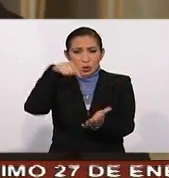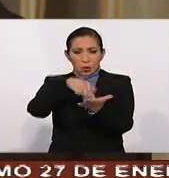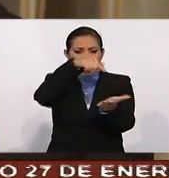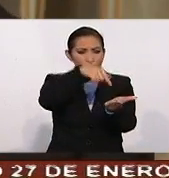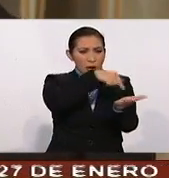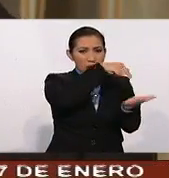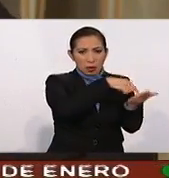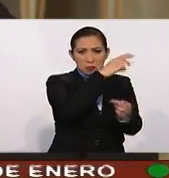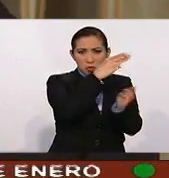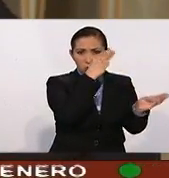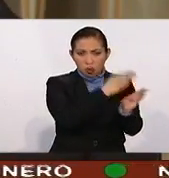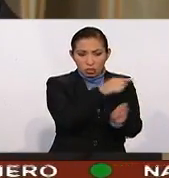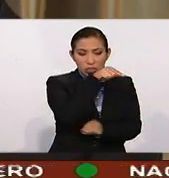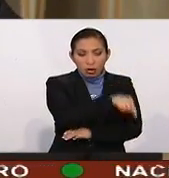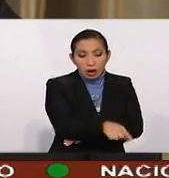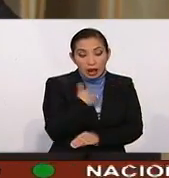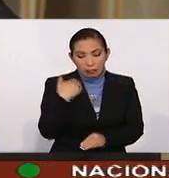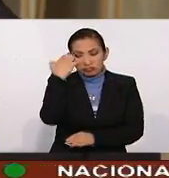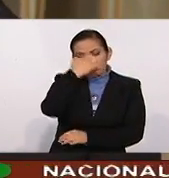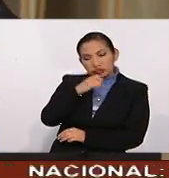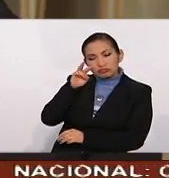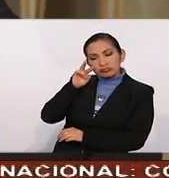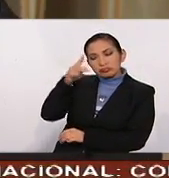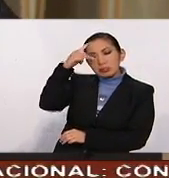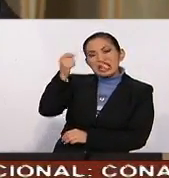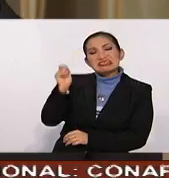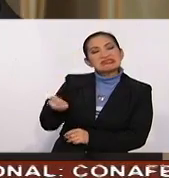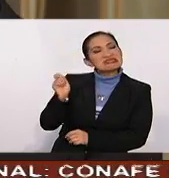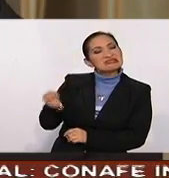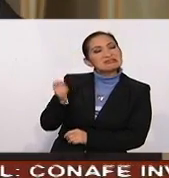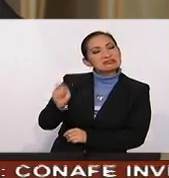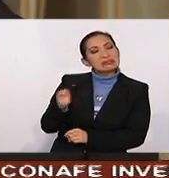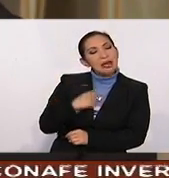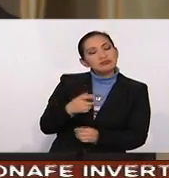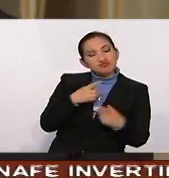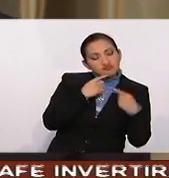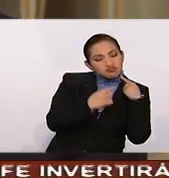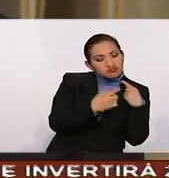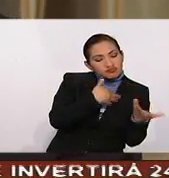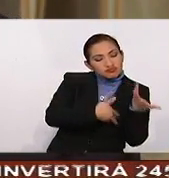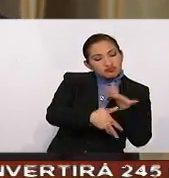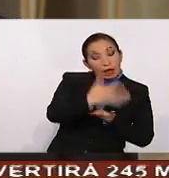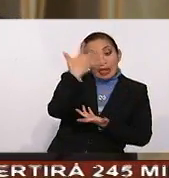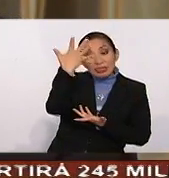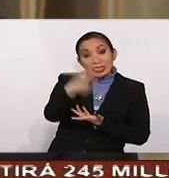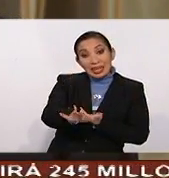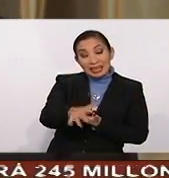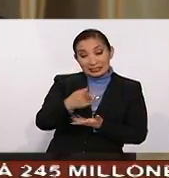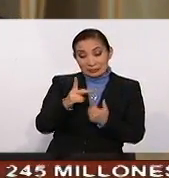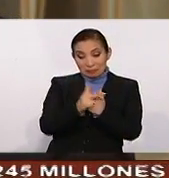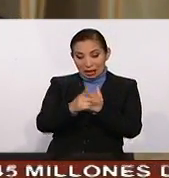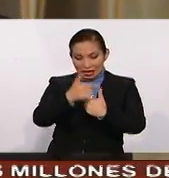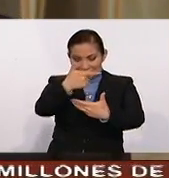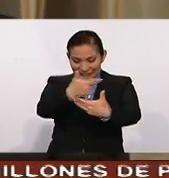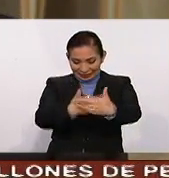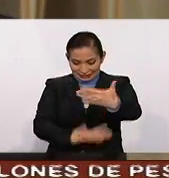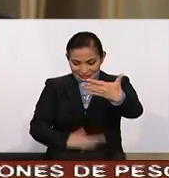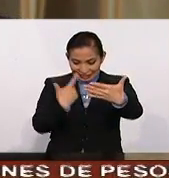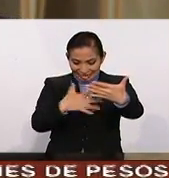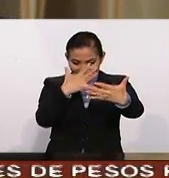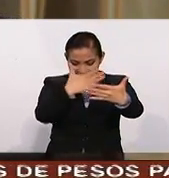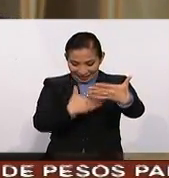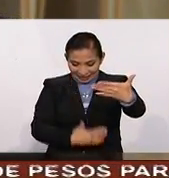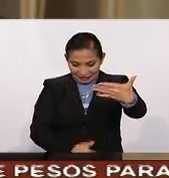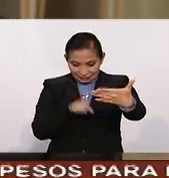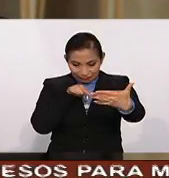partes del mundo, evaluaron a México entre los 10 países o 10